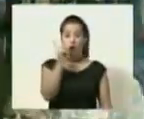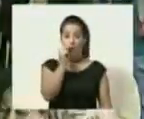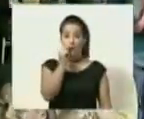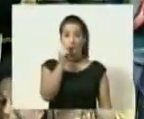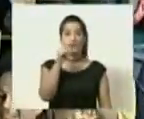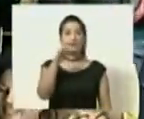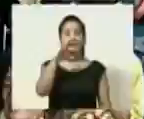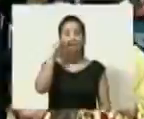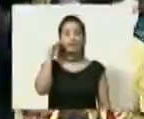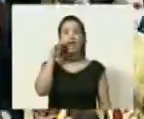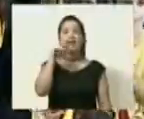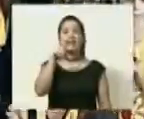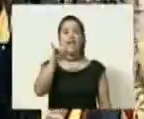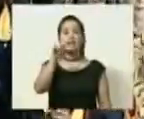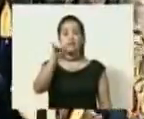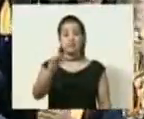constituyente.